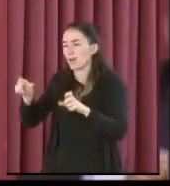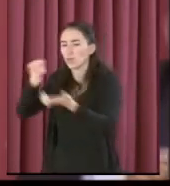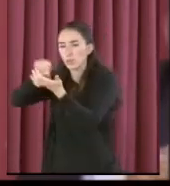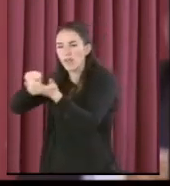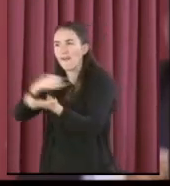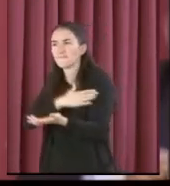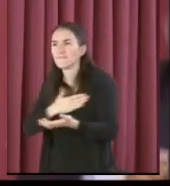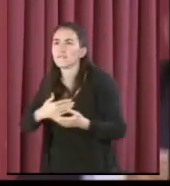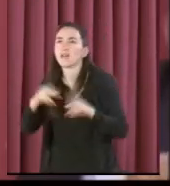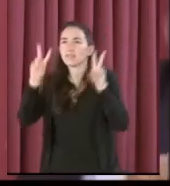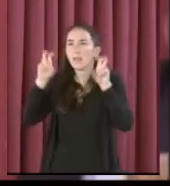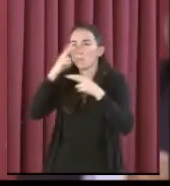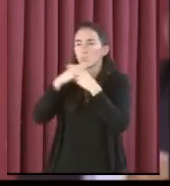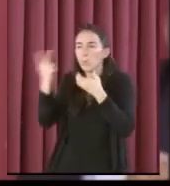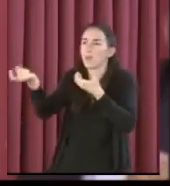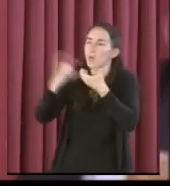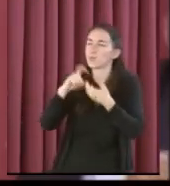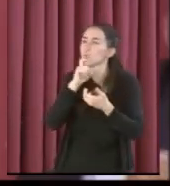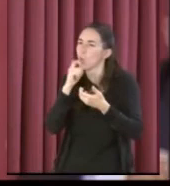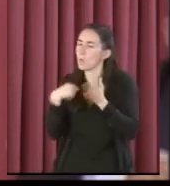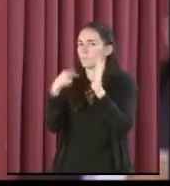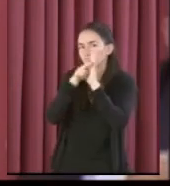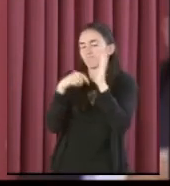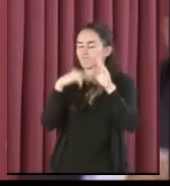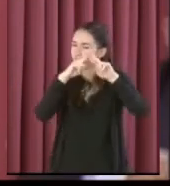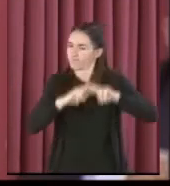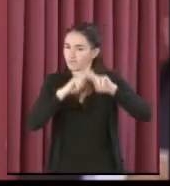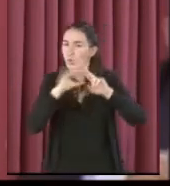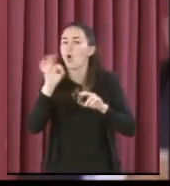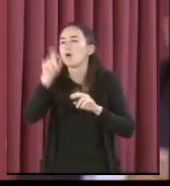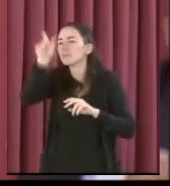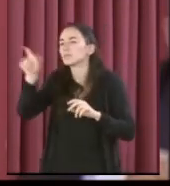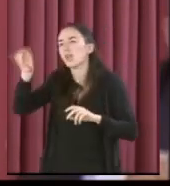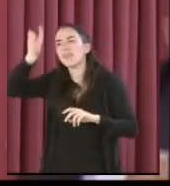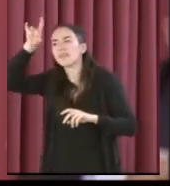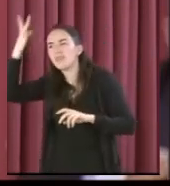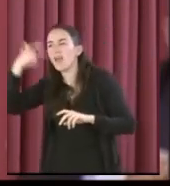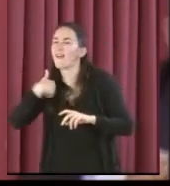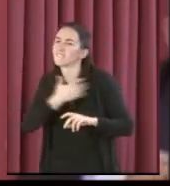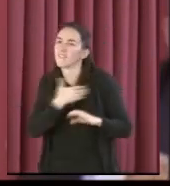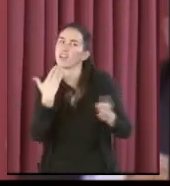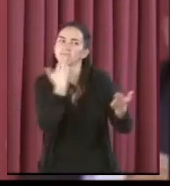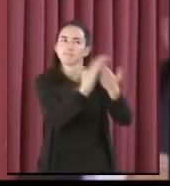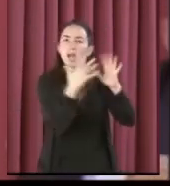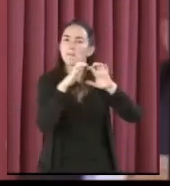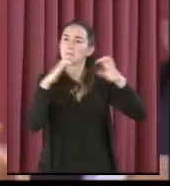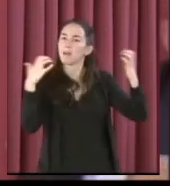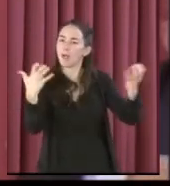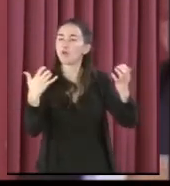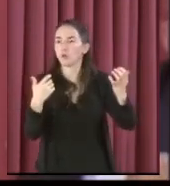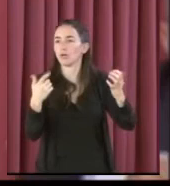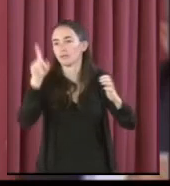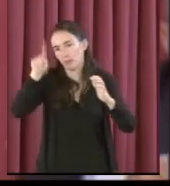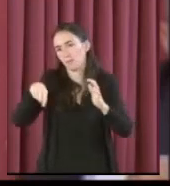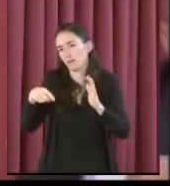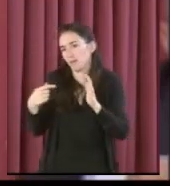modificaciones, rebajar también los requisitos necesarios para presentar iniciativas populares ante el Pleno Municipal. Quiero agradecer